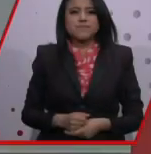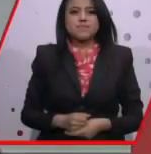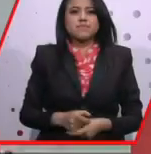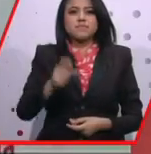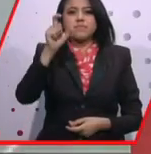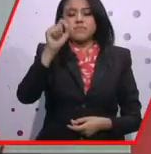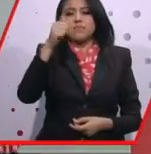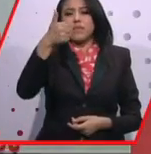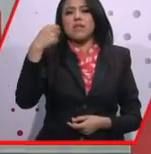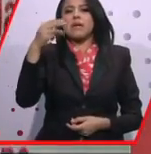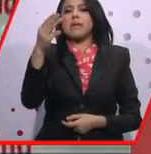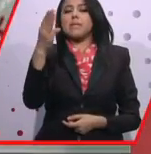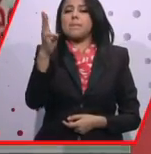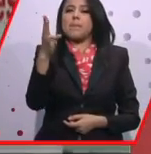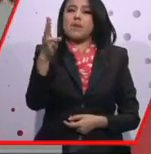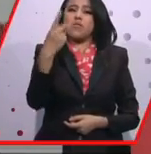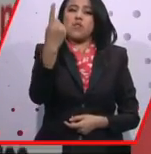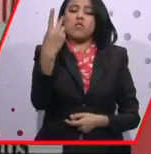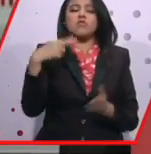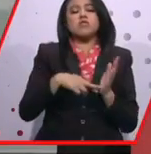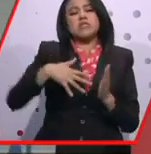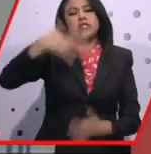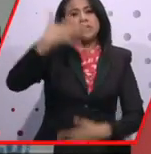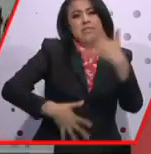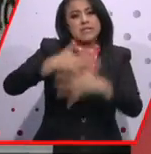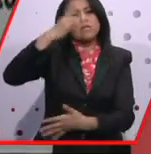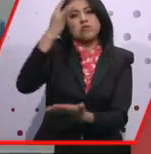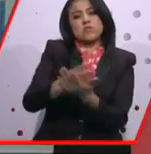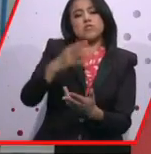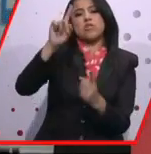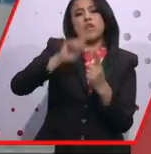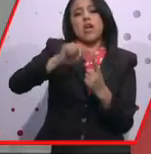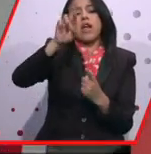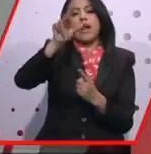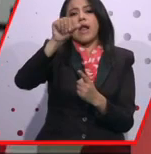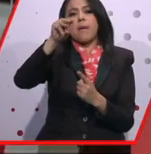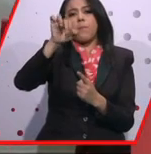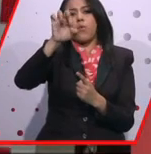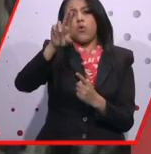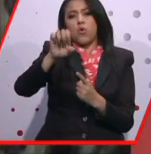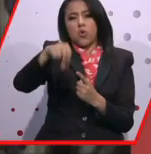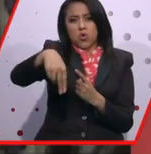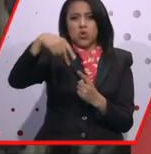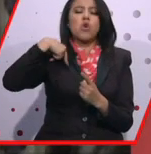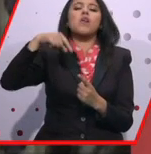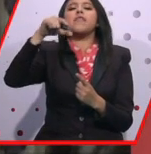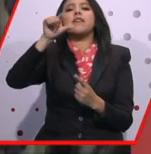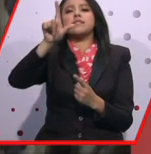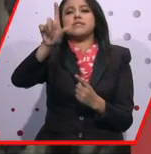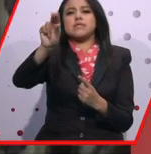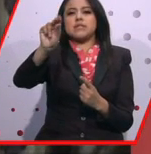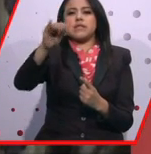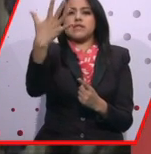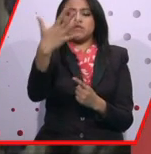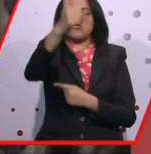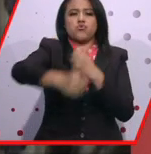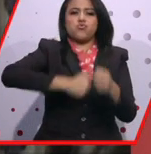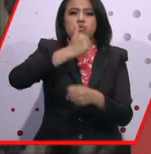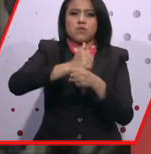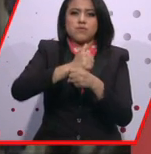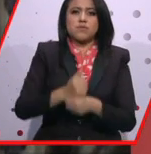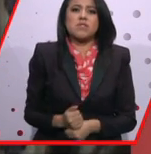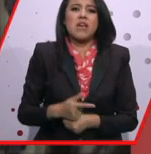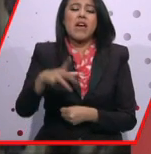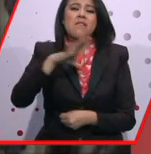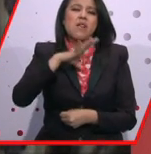Fue el 26 de mayo del 2015 la última vez que vieron a don Ramón Cruz Clemente, de 75 años de edad. Don Ramón había